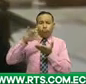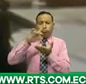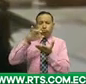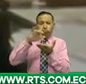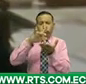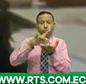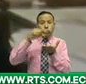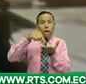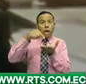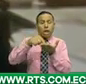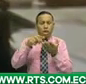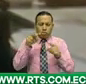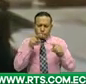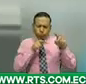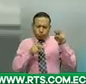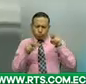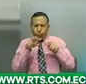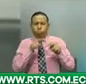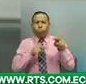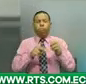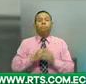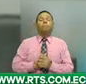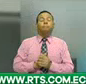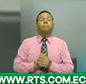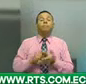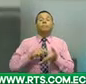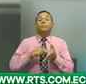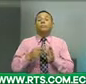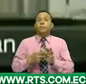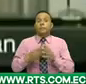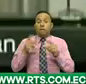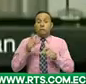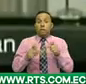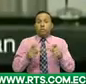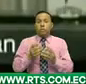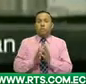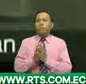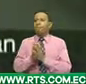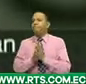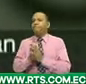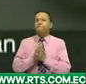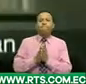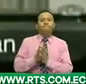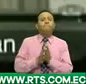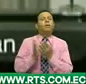va leyendo la temperatura. Es así como con gran expectativa se espera la llegada